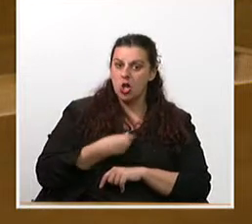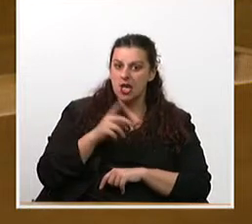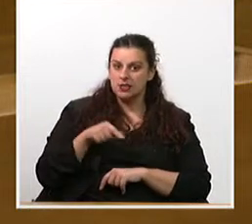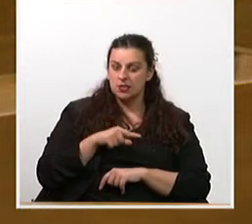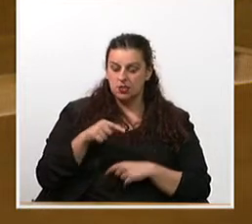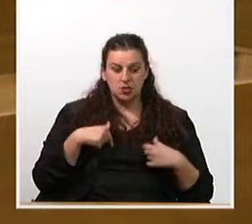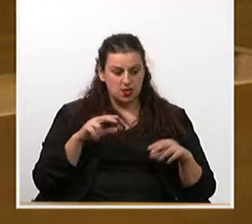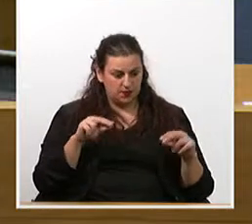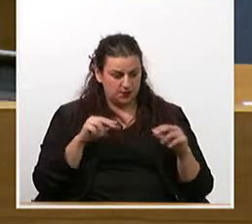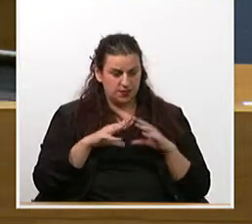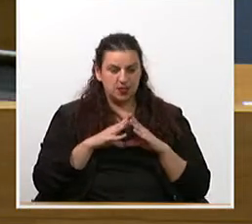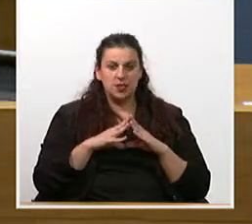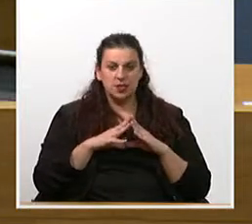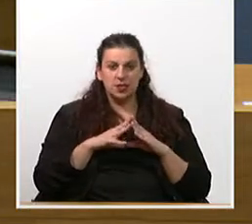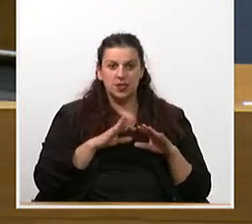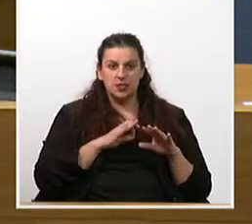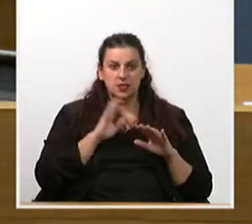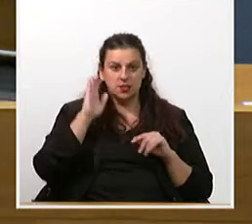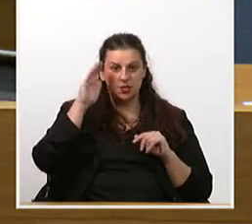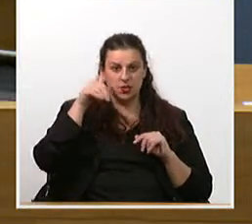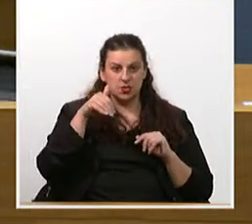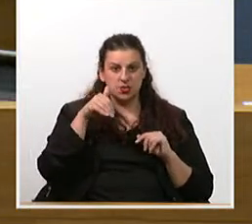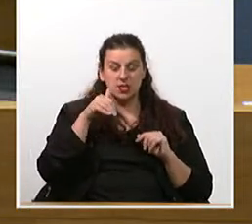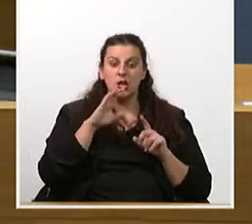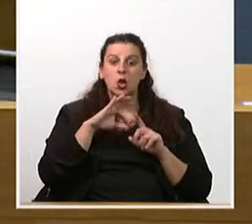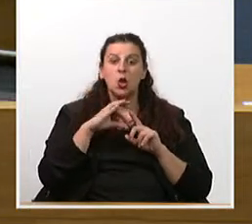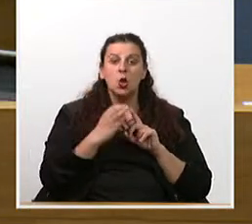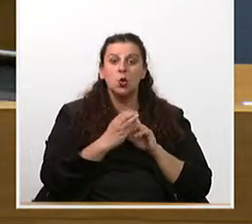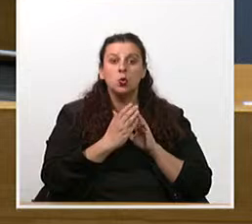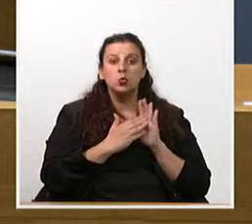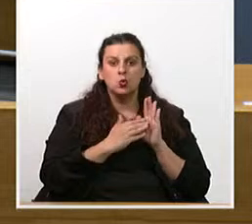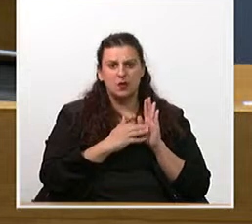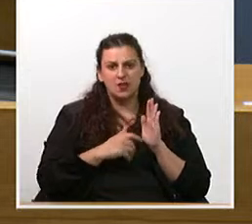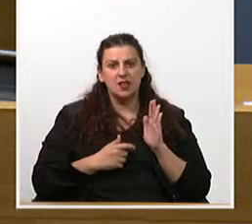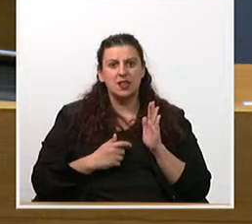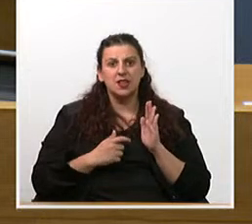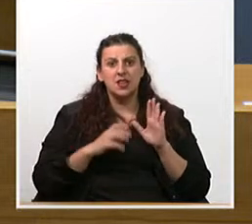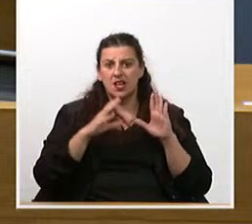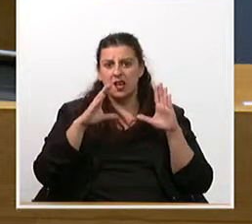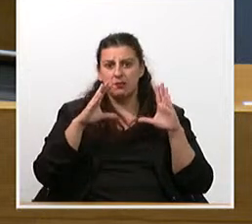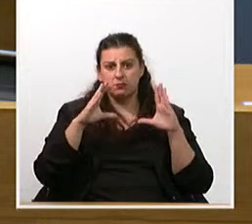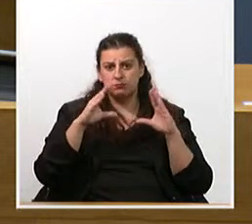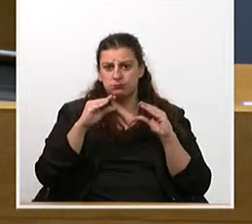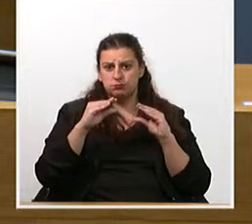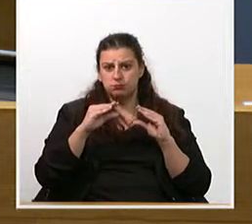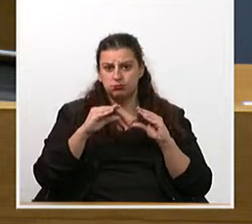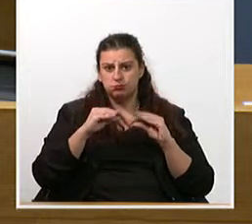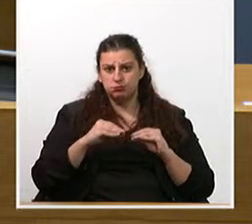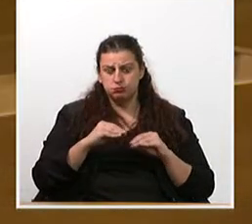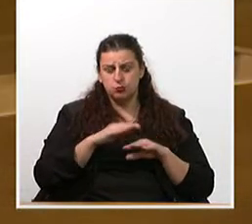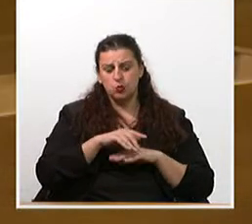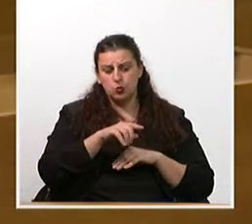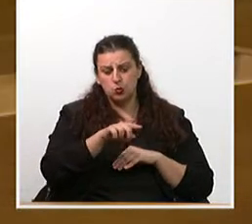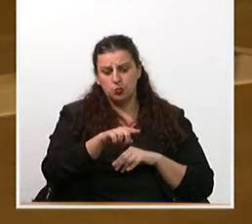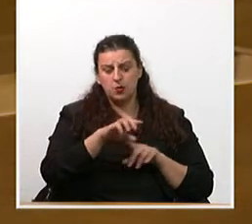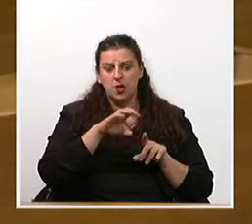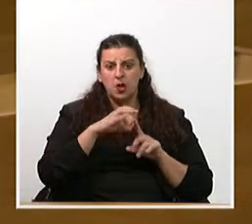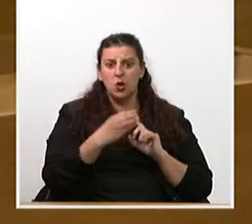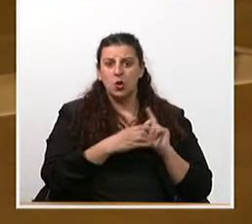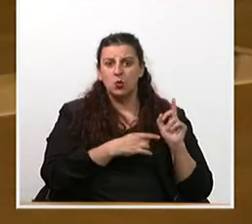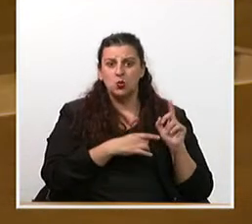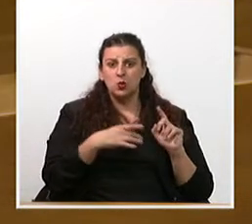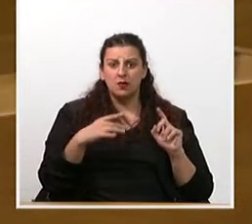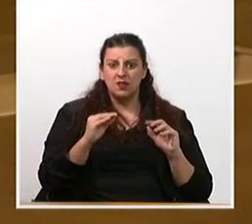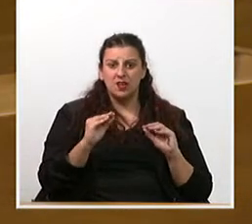y señor conseller la cultura valenciana se apaga y se apaga culpa se el mod de cultura Blanca ha result